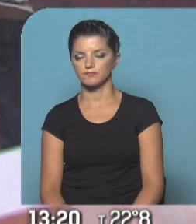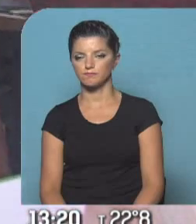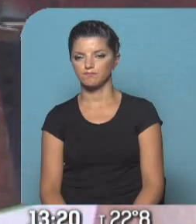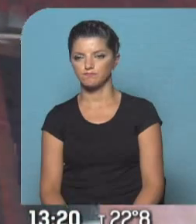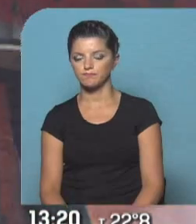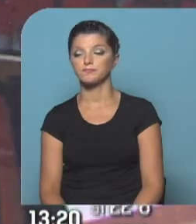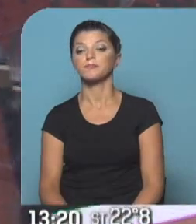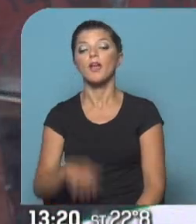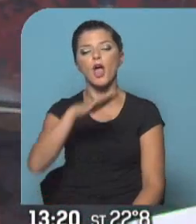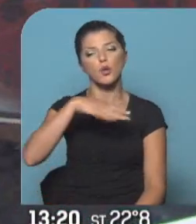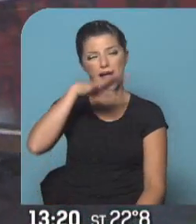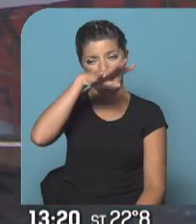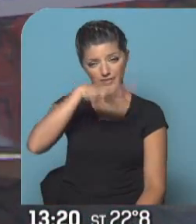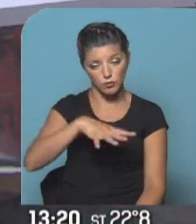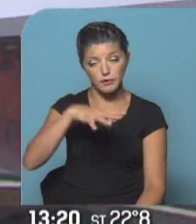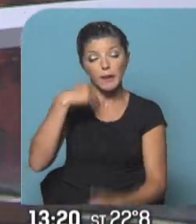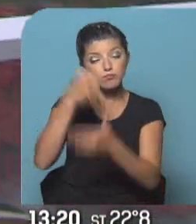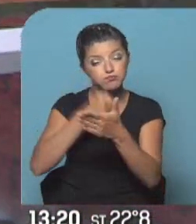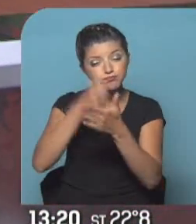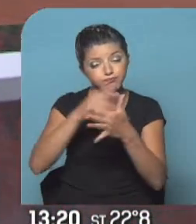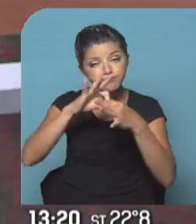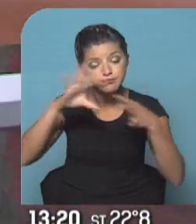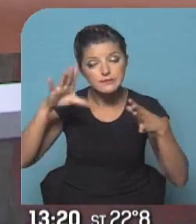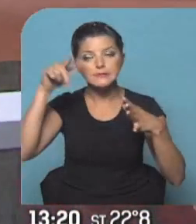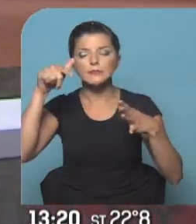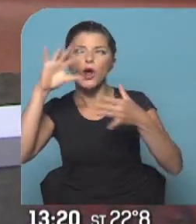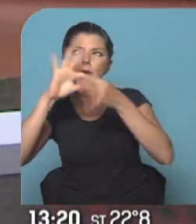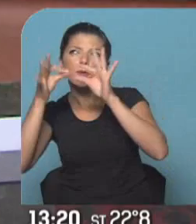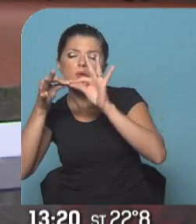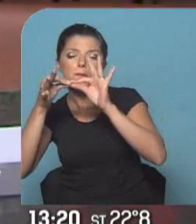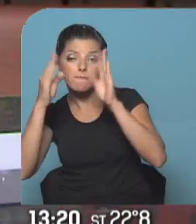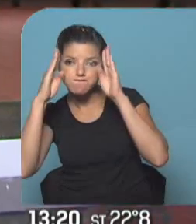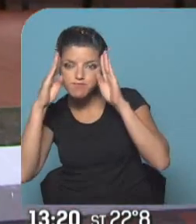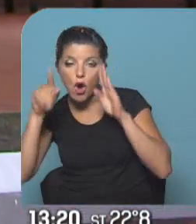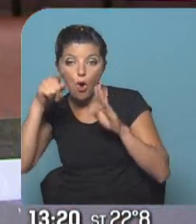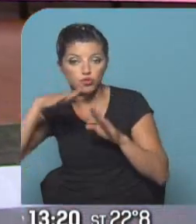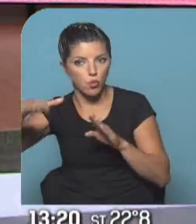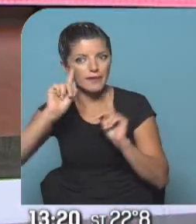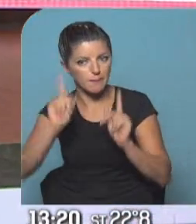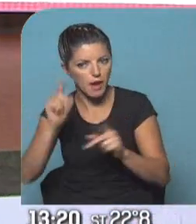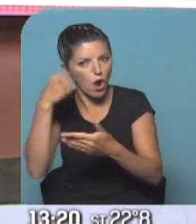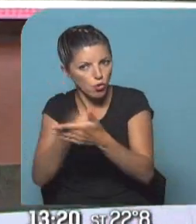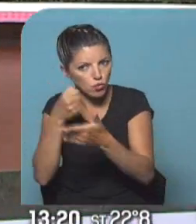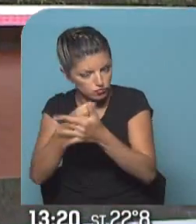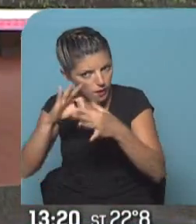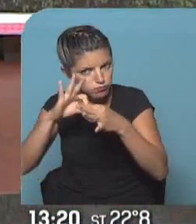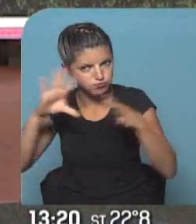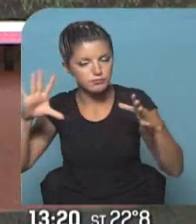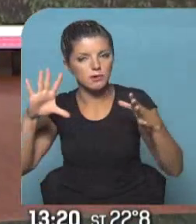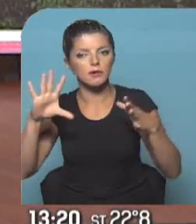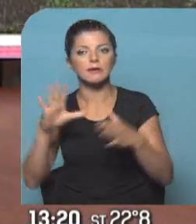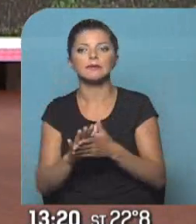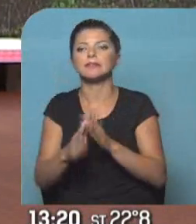separatista de Cataluña puso en la mira de Europa otros focos latentes de separatismo, de independentismo en el mismo continente, basados en